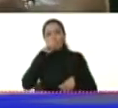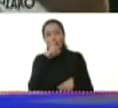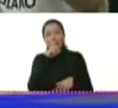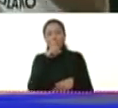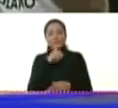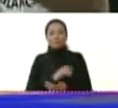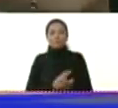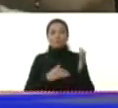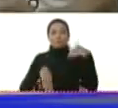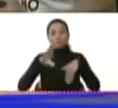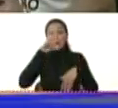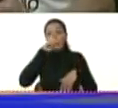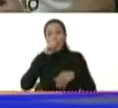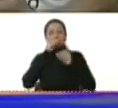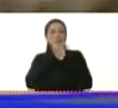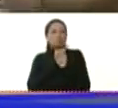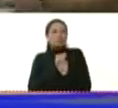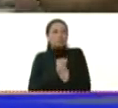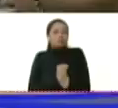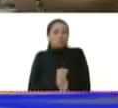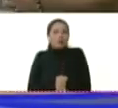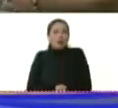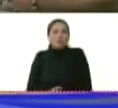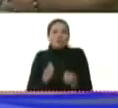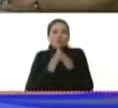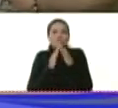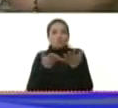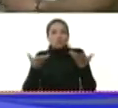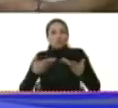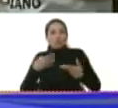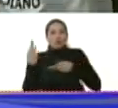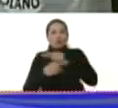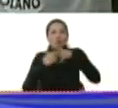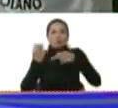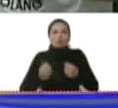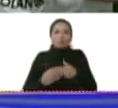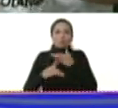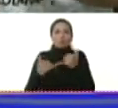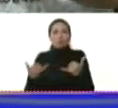presidente. 15 años esperando este regalo de la revolución,